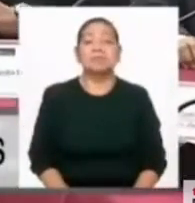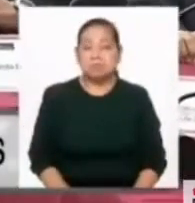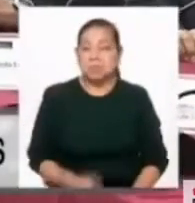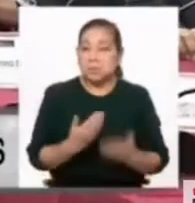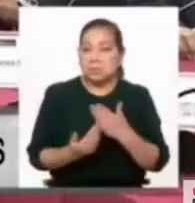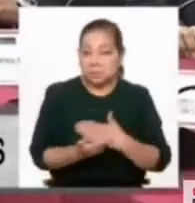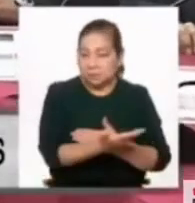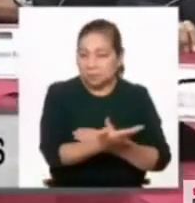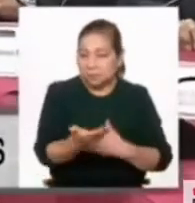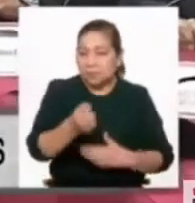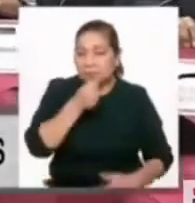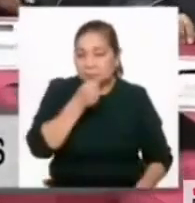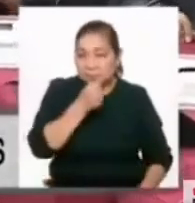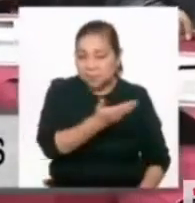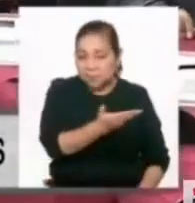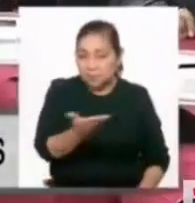Buenos días, señores periodistas.